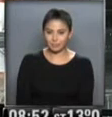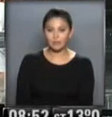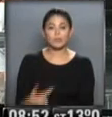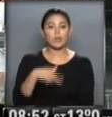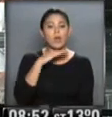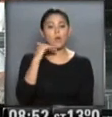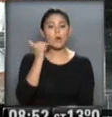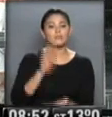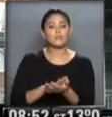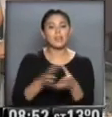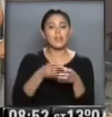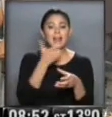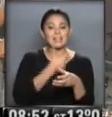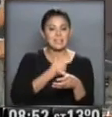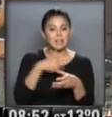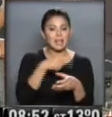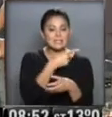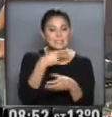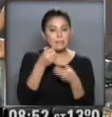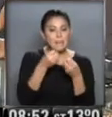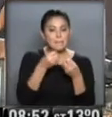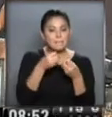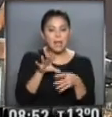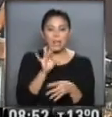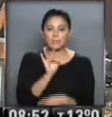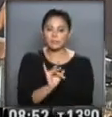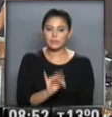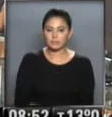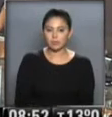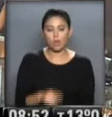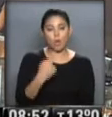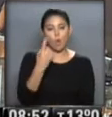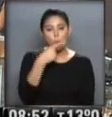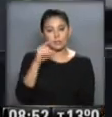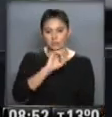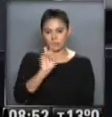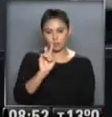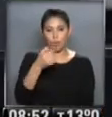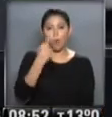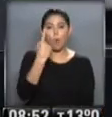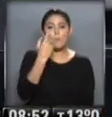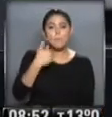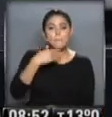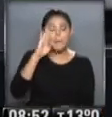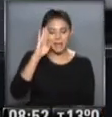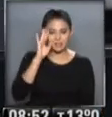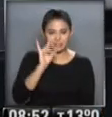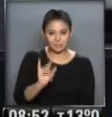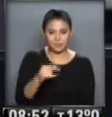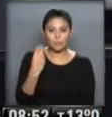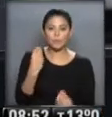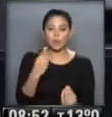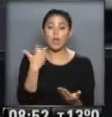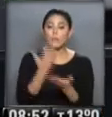Bueno, Juan, para hablar de Racing, sí. Y comenzó una semana bastante cargada. En realidad, un mes, sí. Podríamos extenderlo, porque esta